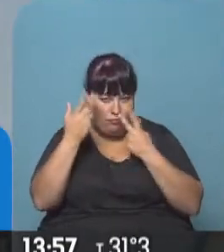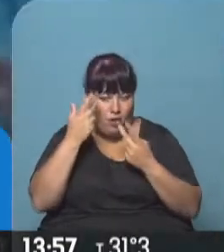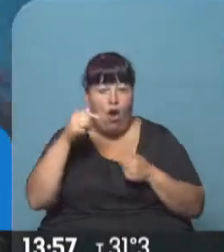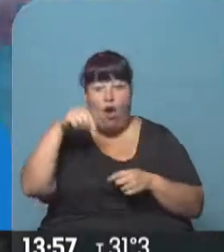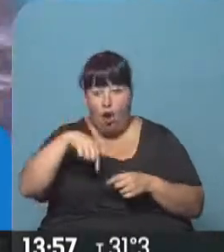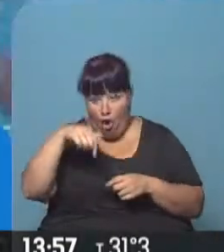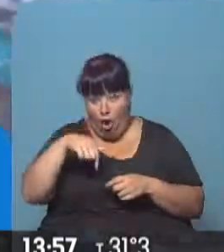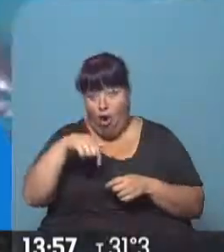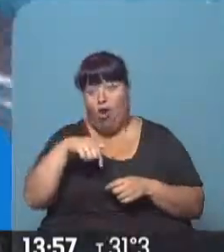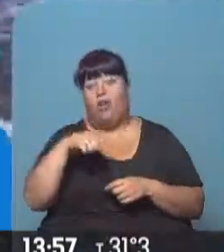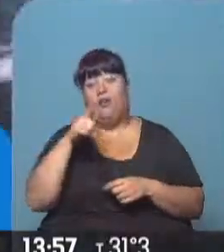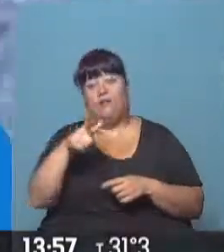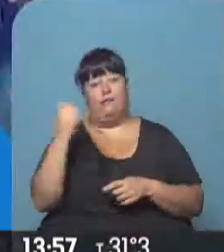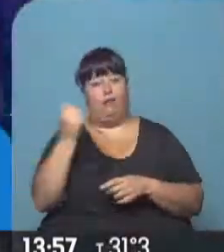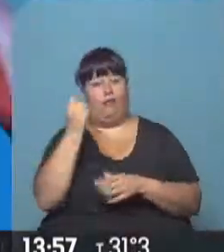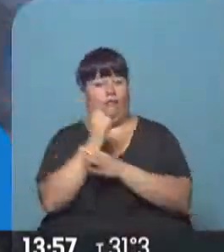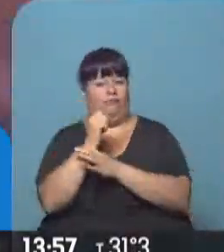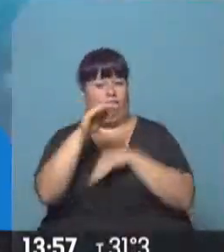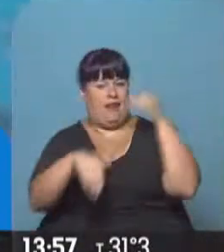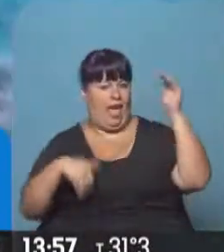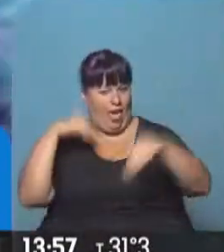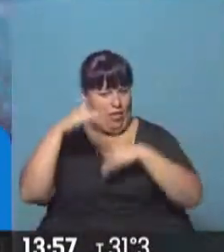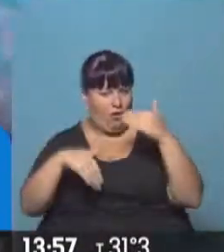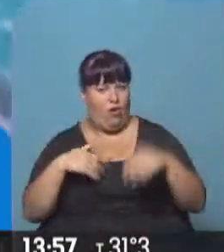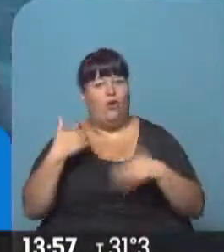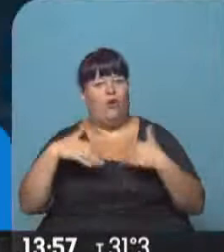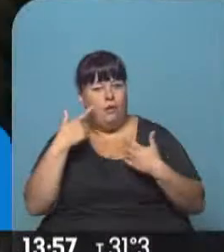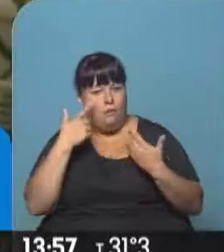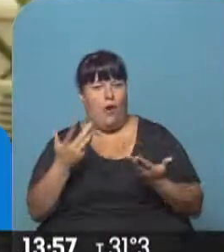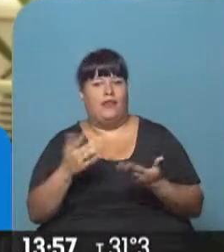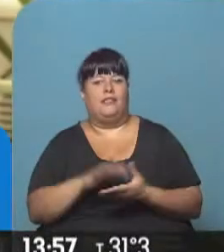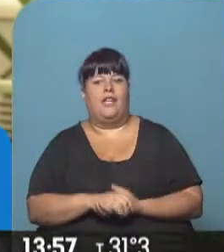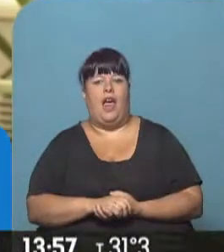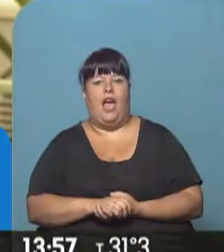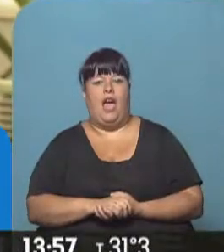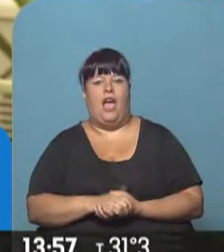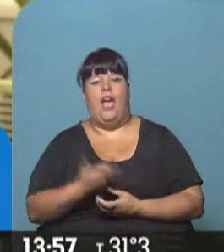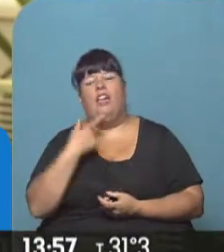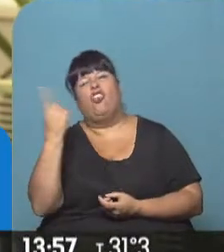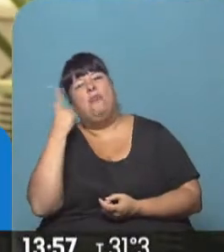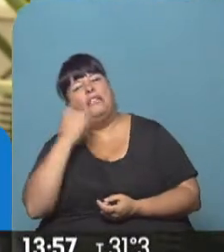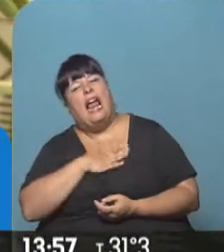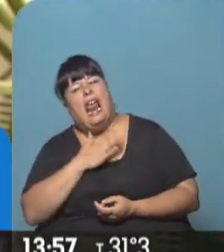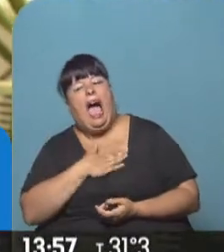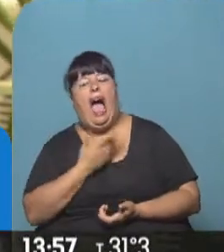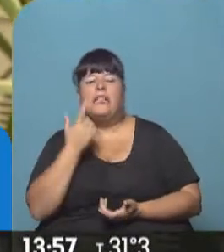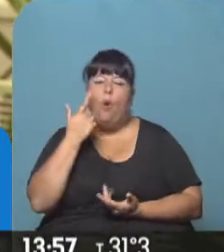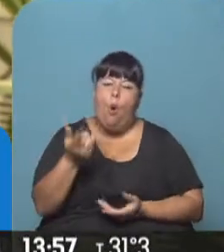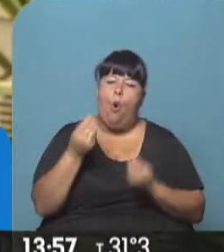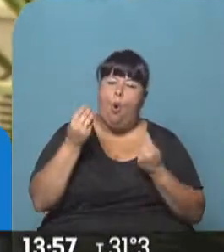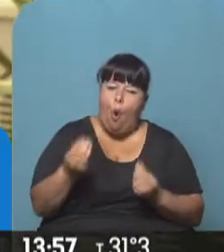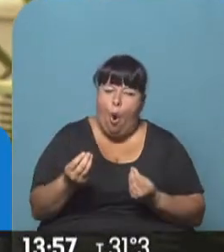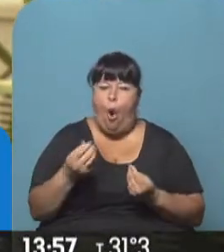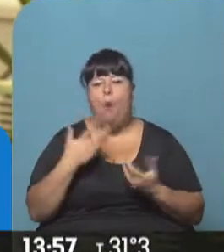Hoy es una destacada nadadora. Que quizás mucho se muestra para el lado de la lástima o de mirá cómo,